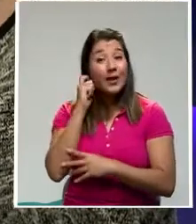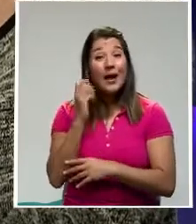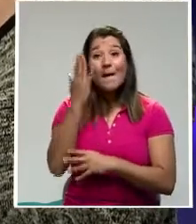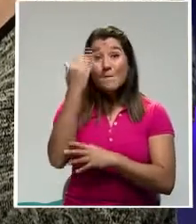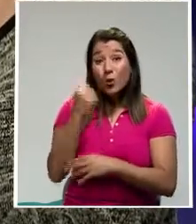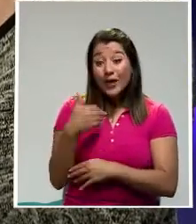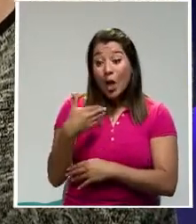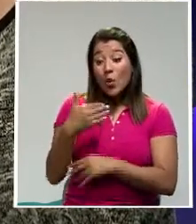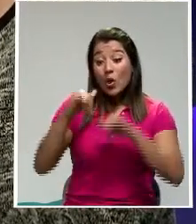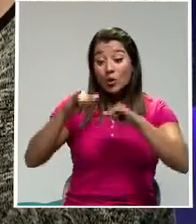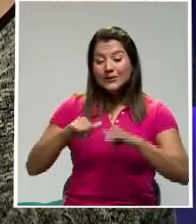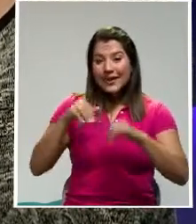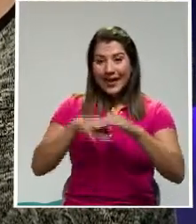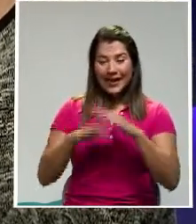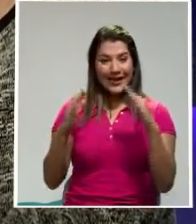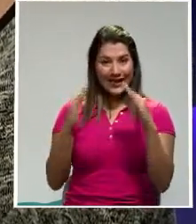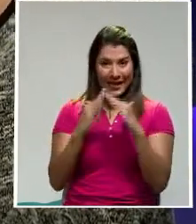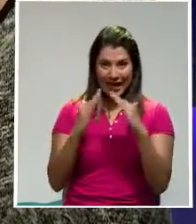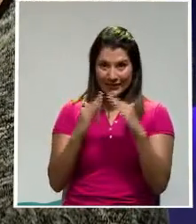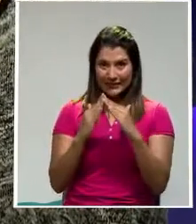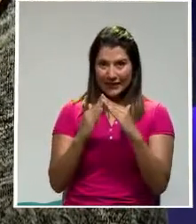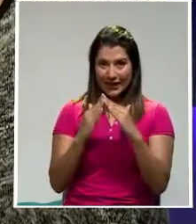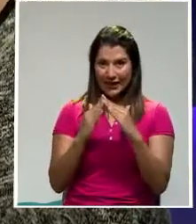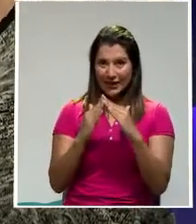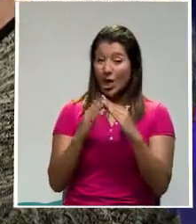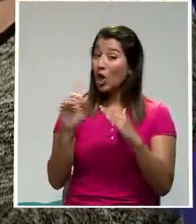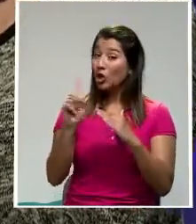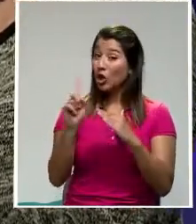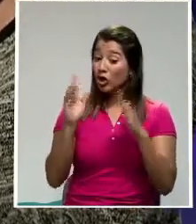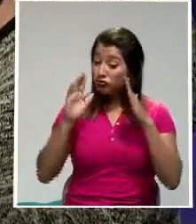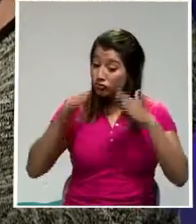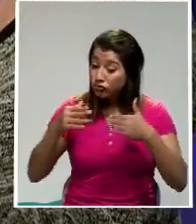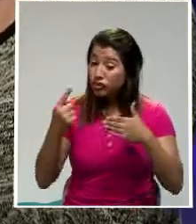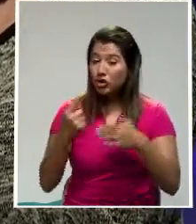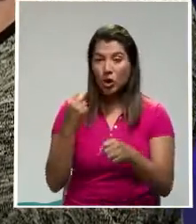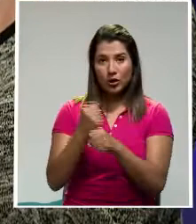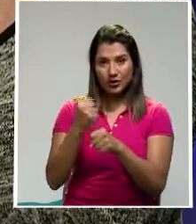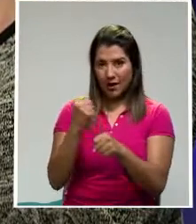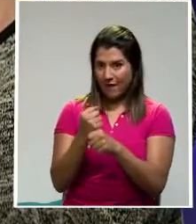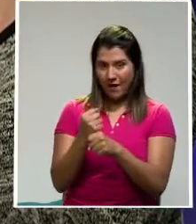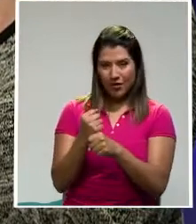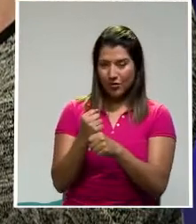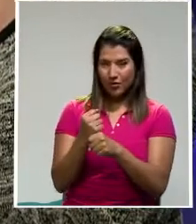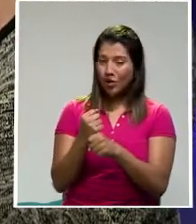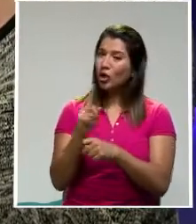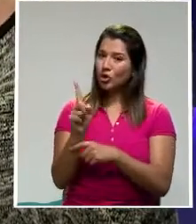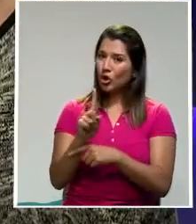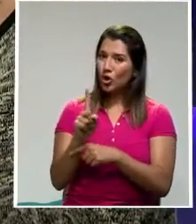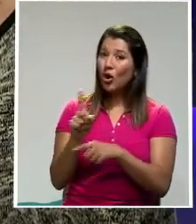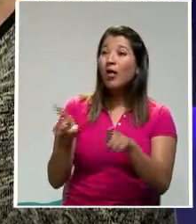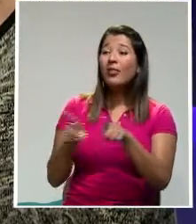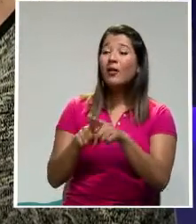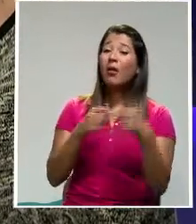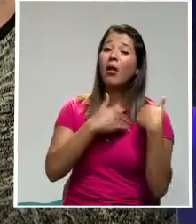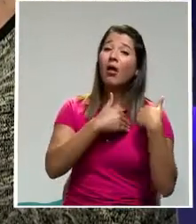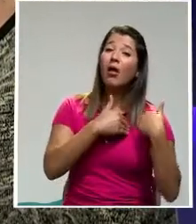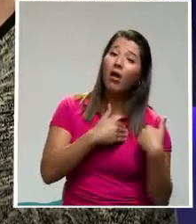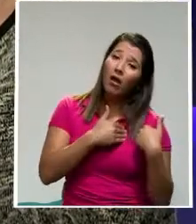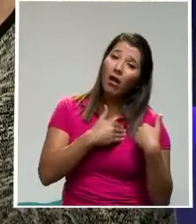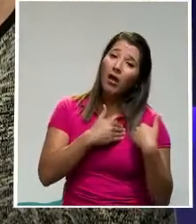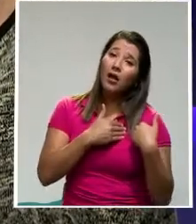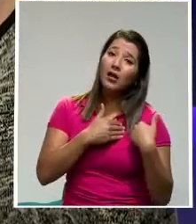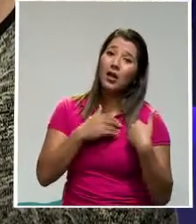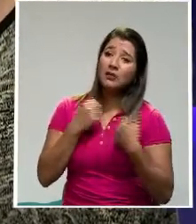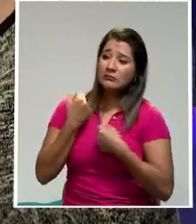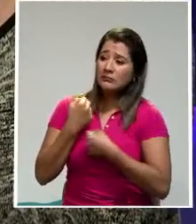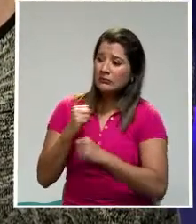la casa no están dedicadas únicamente al trabajo del ICE, sino que se les recarga las labores del